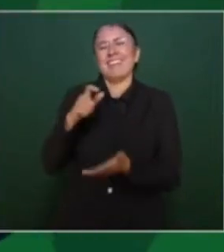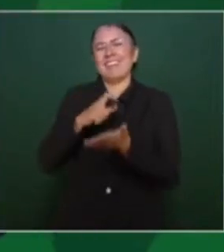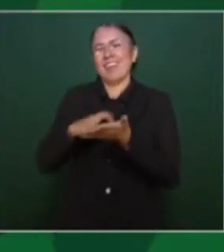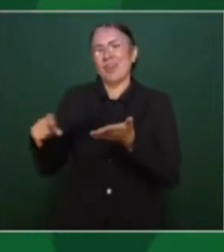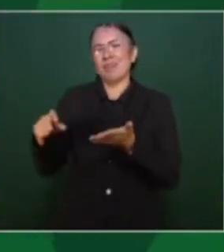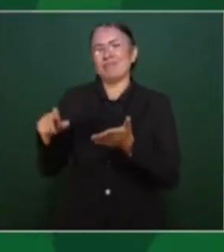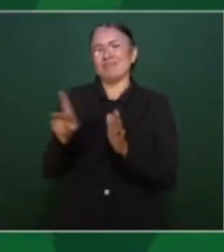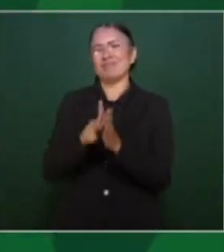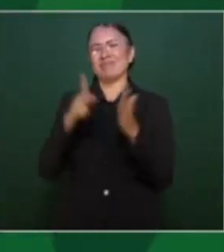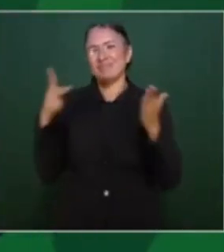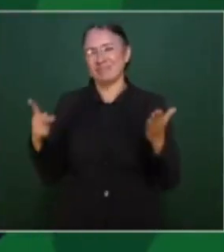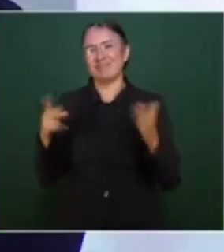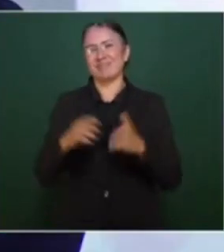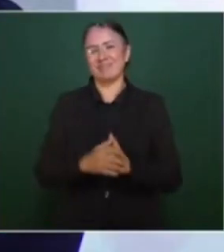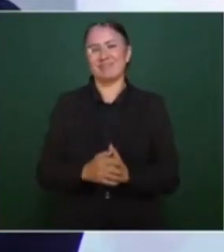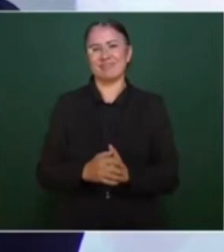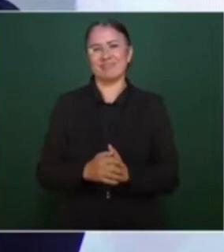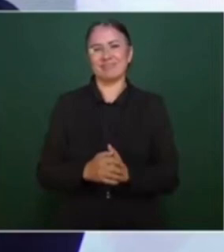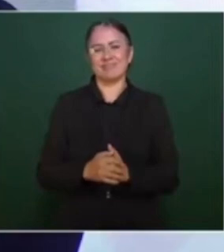hay